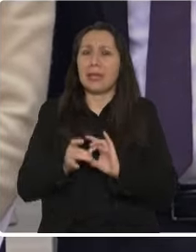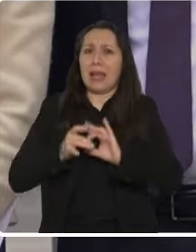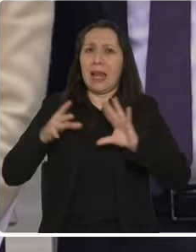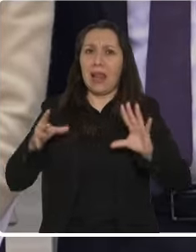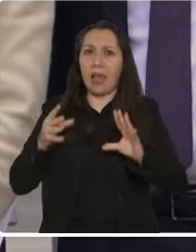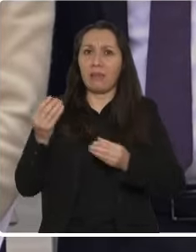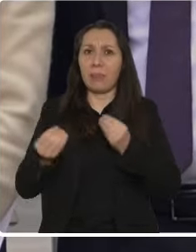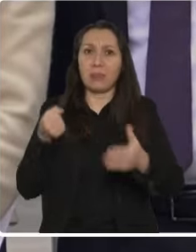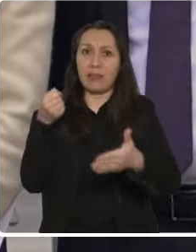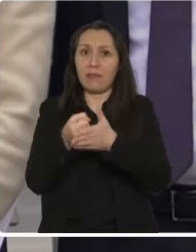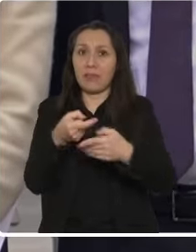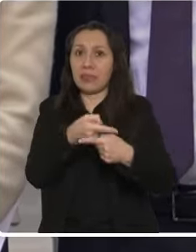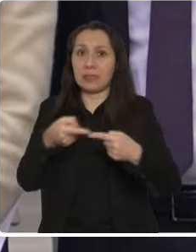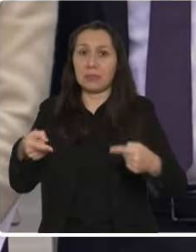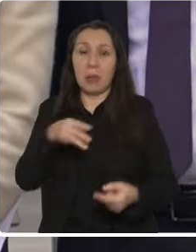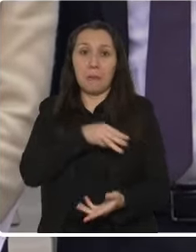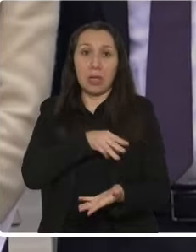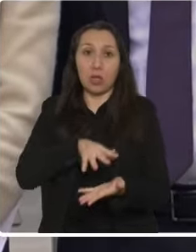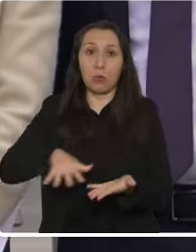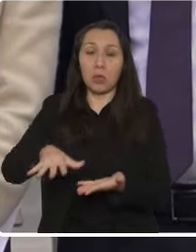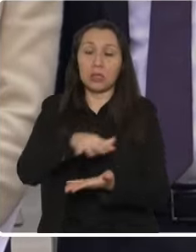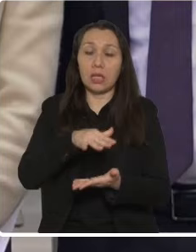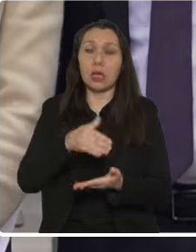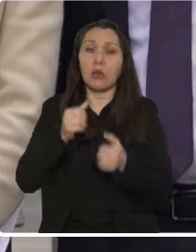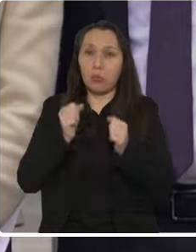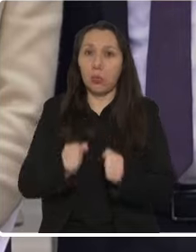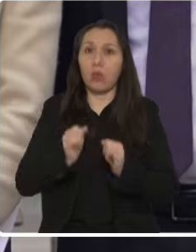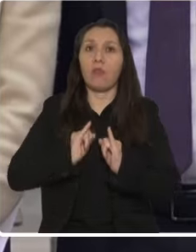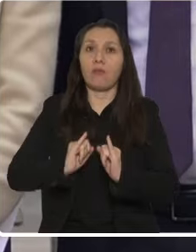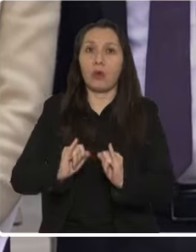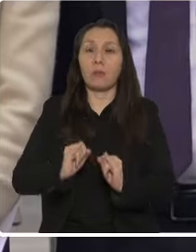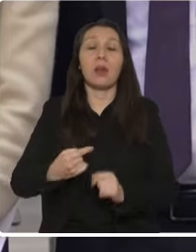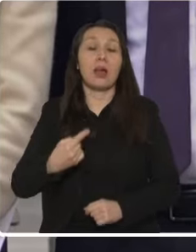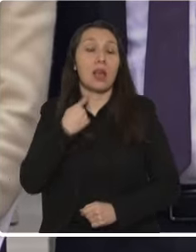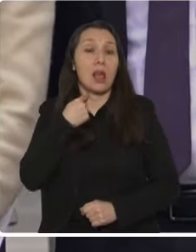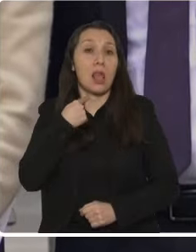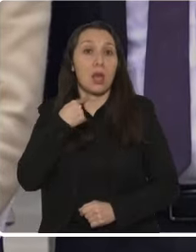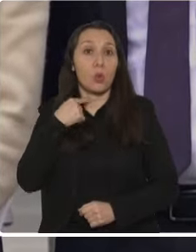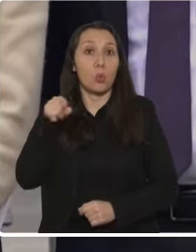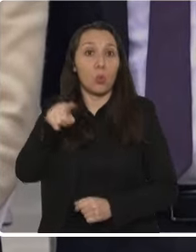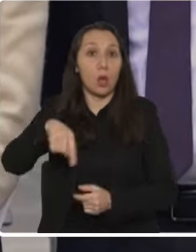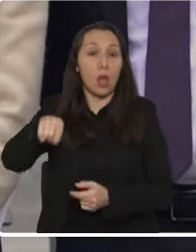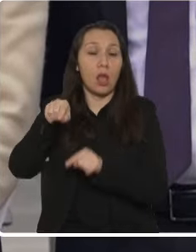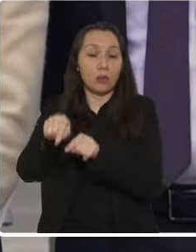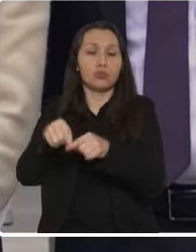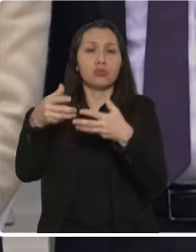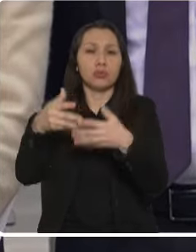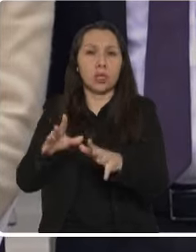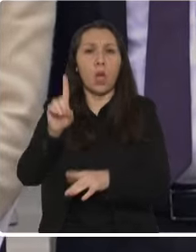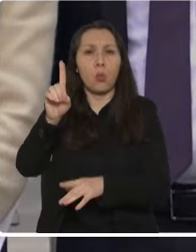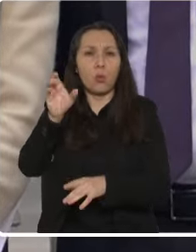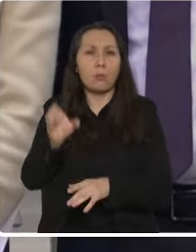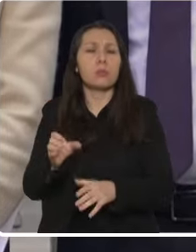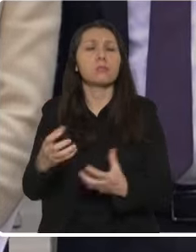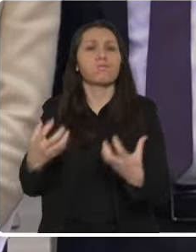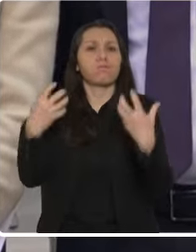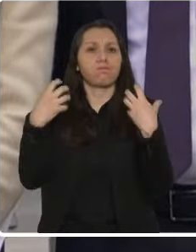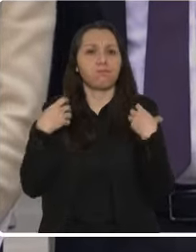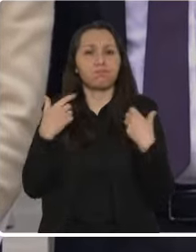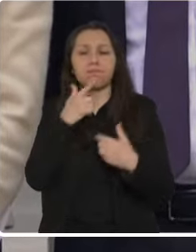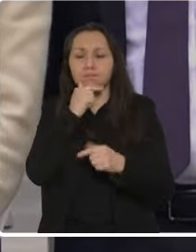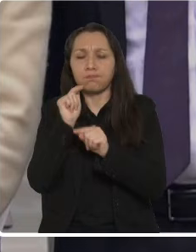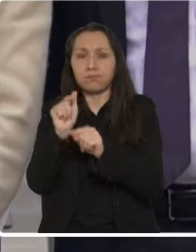hechos ocurridos el fin de semana en la región metropolitana, puedo dar cuenta que en el caso de Quilicura ya tenemos un presunto responsable